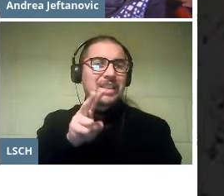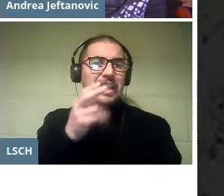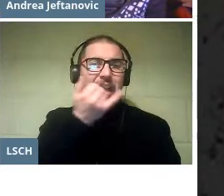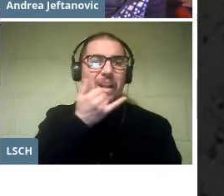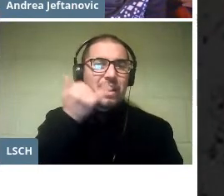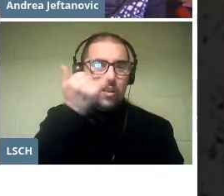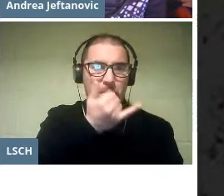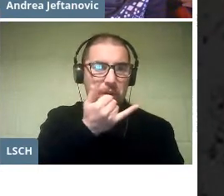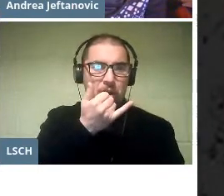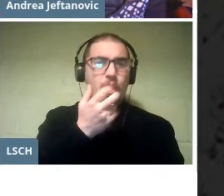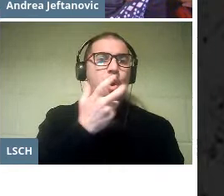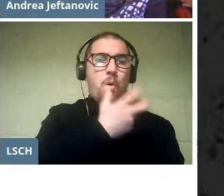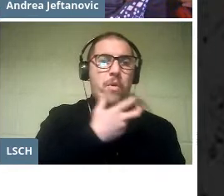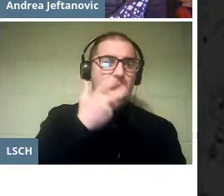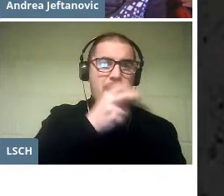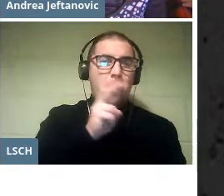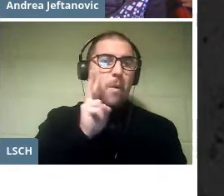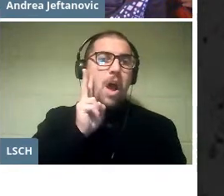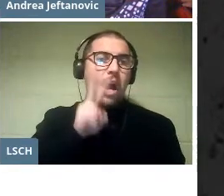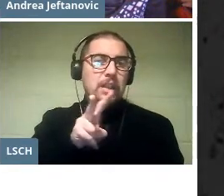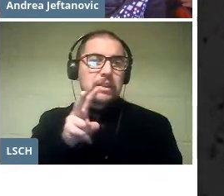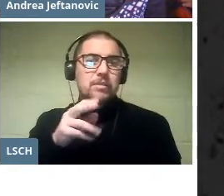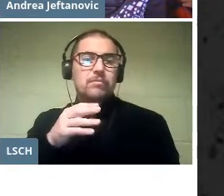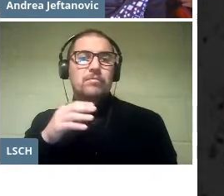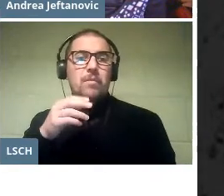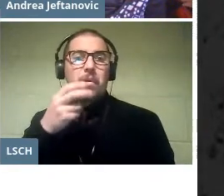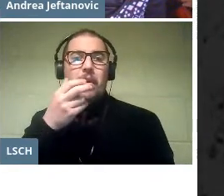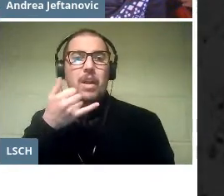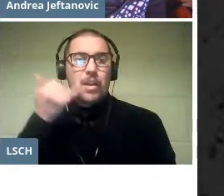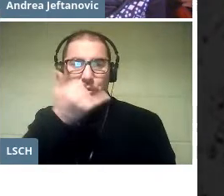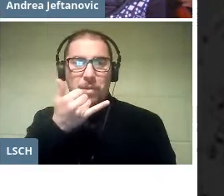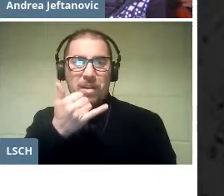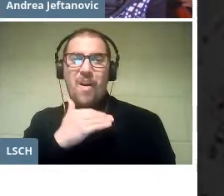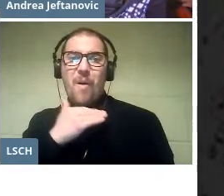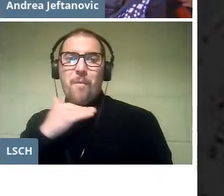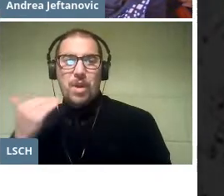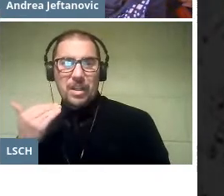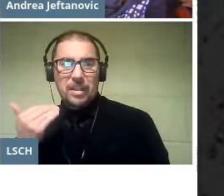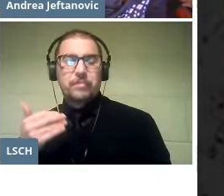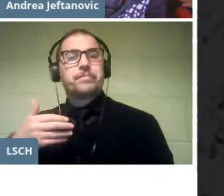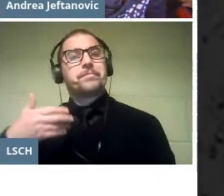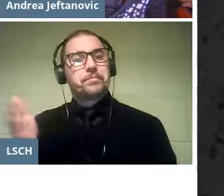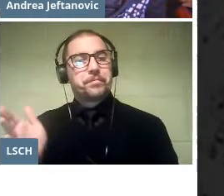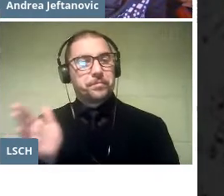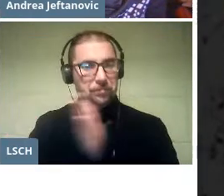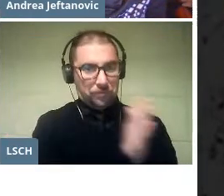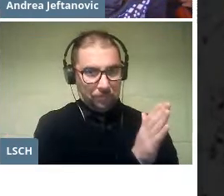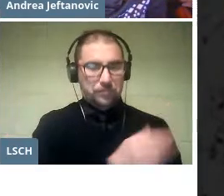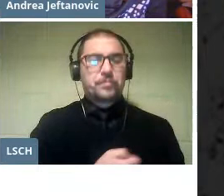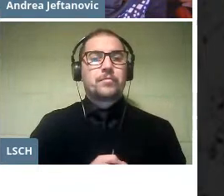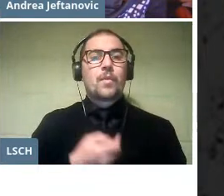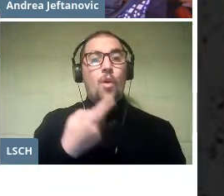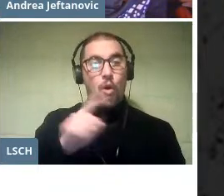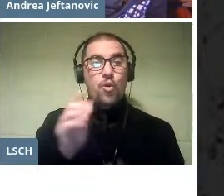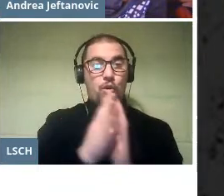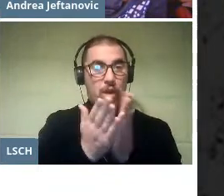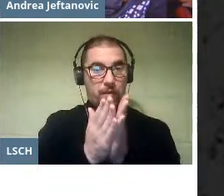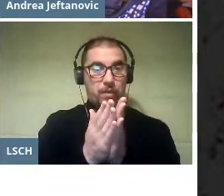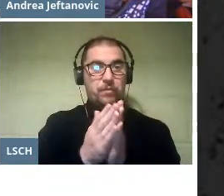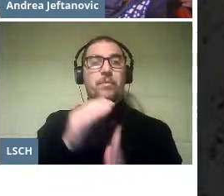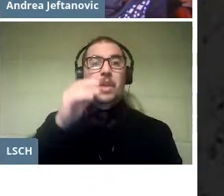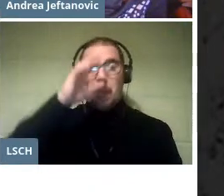una lengua o una ciudad muerta. Otro imprescindible es caminante del argentino